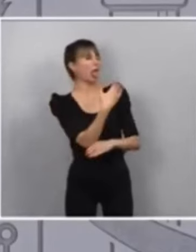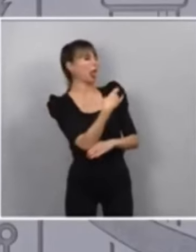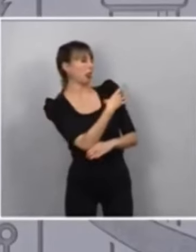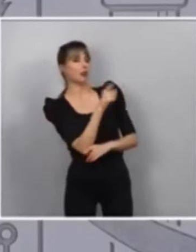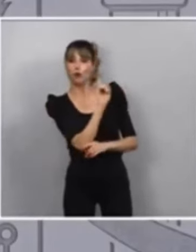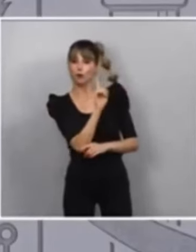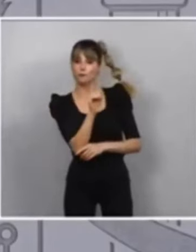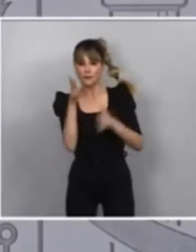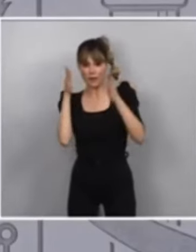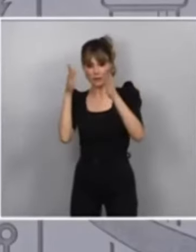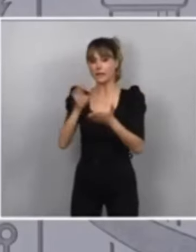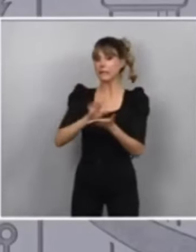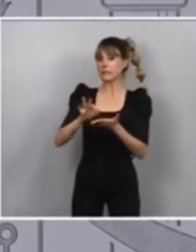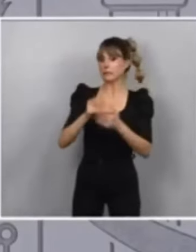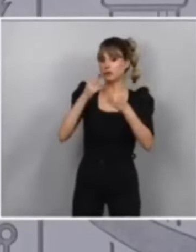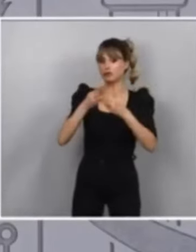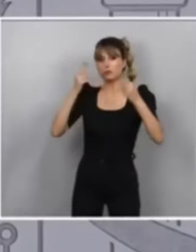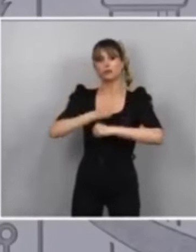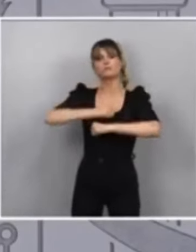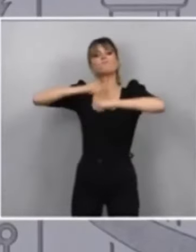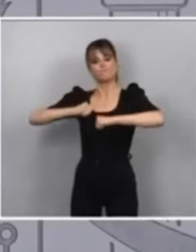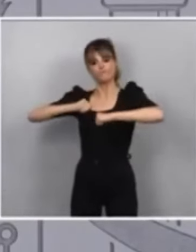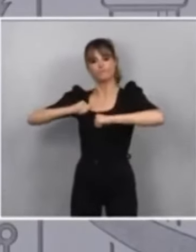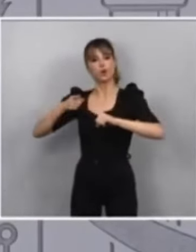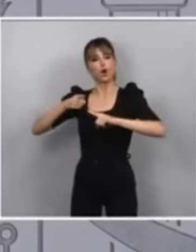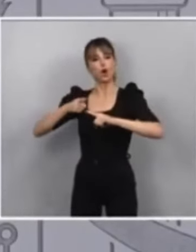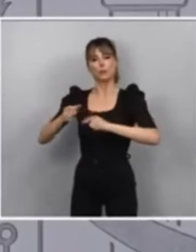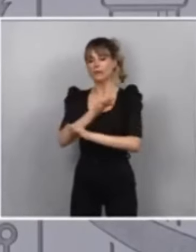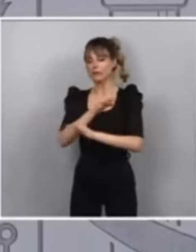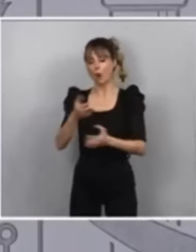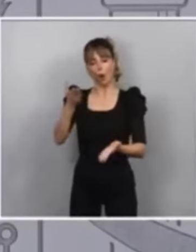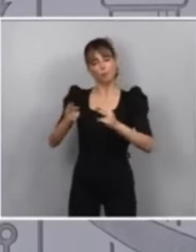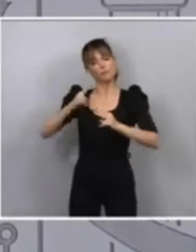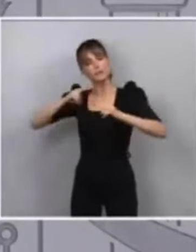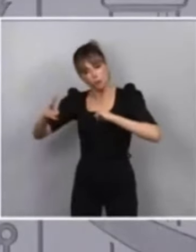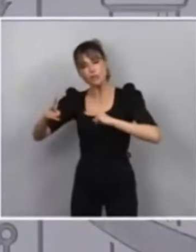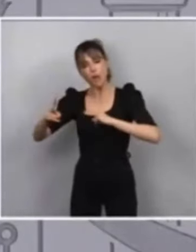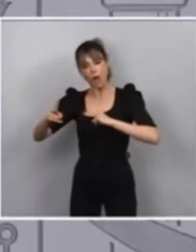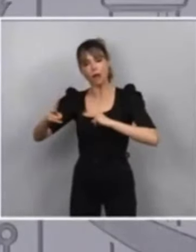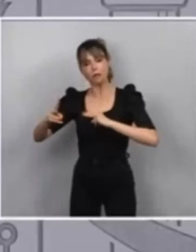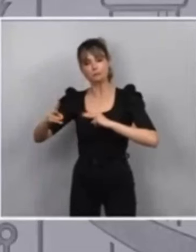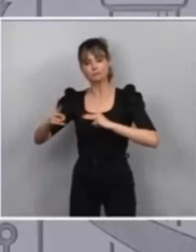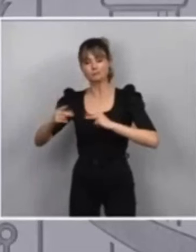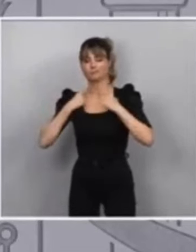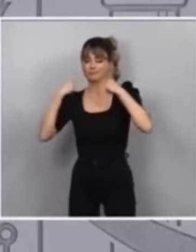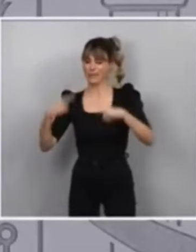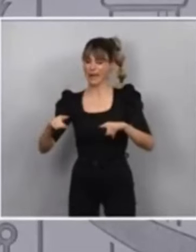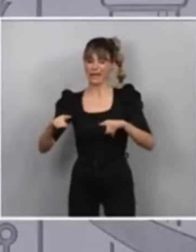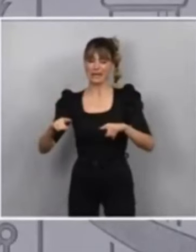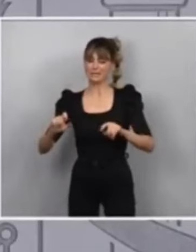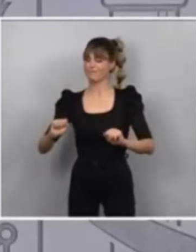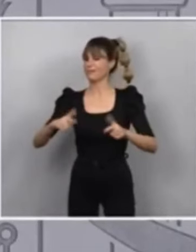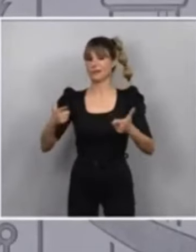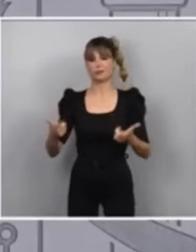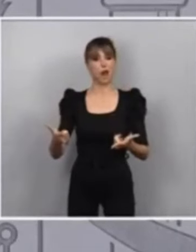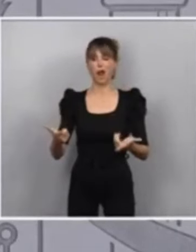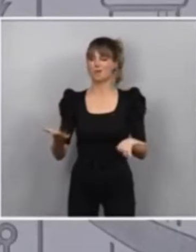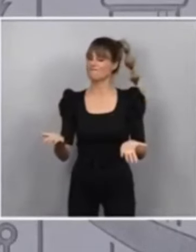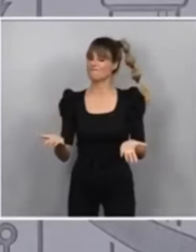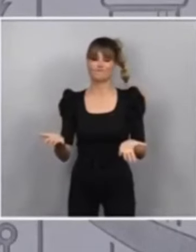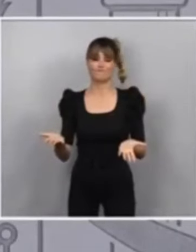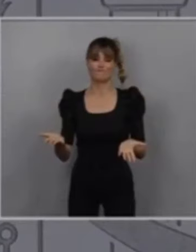fortalecer los servicios públicos para dar una respuesta eficaz y equitativa ante catástrofes naturales como las que hemos